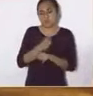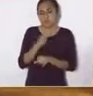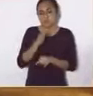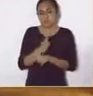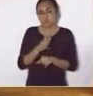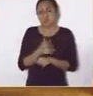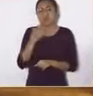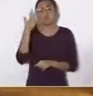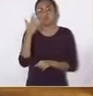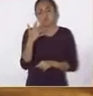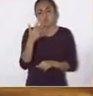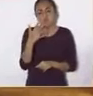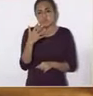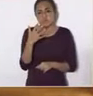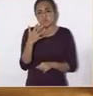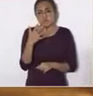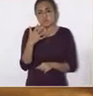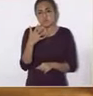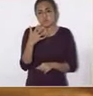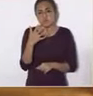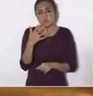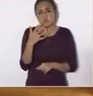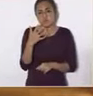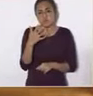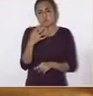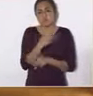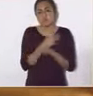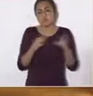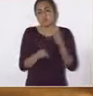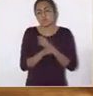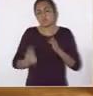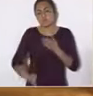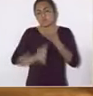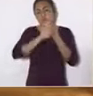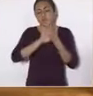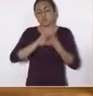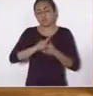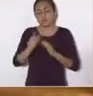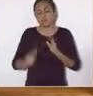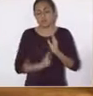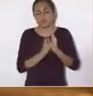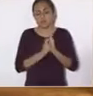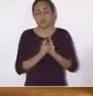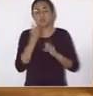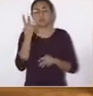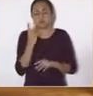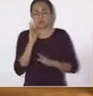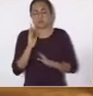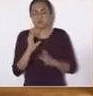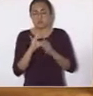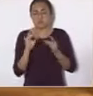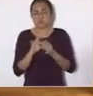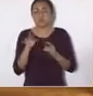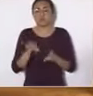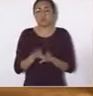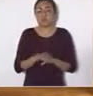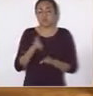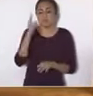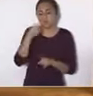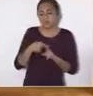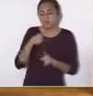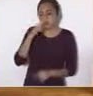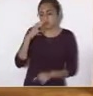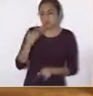cinco acciones de inconstitucionalidad dos de las cuales se referían a las promovidas